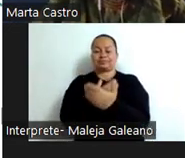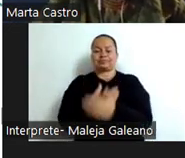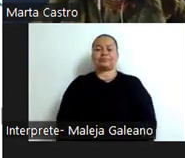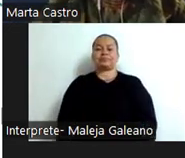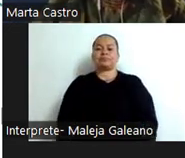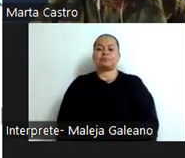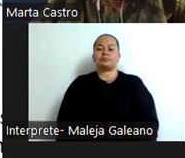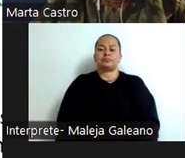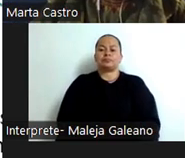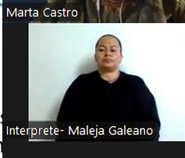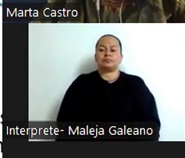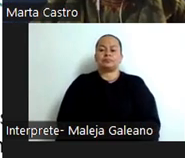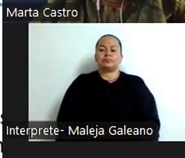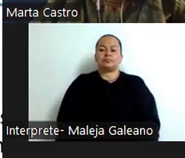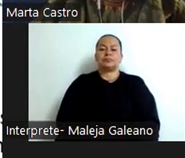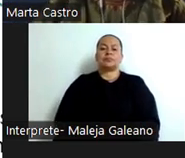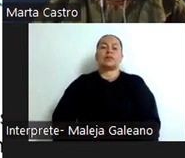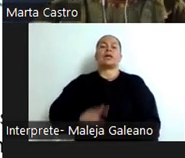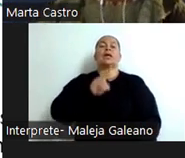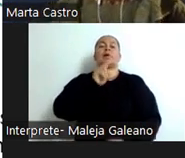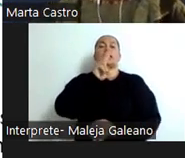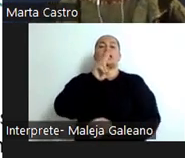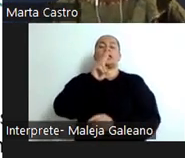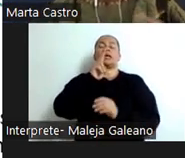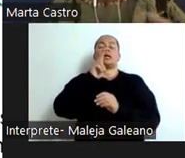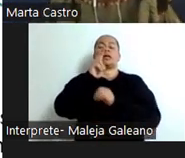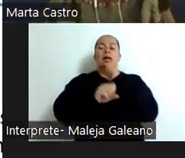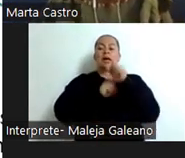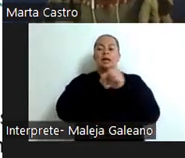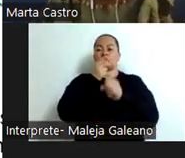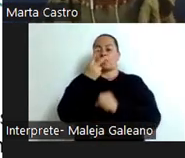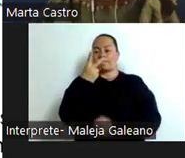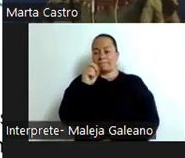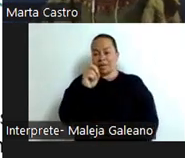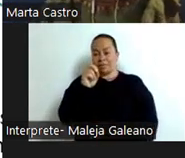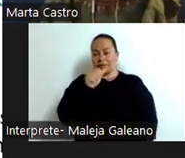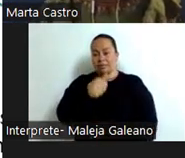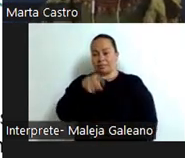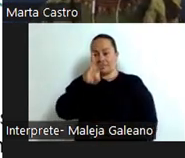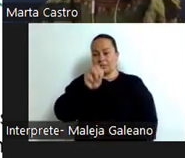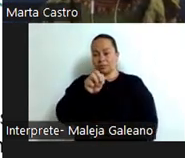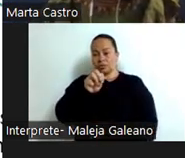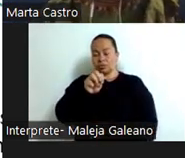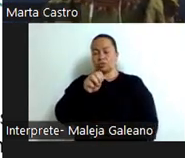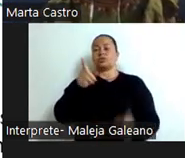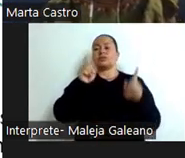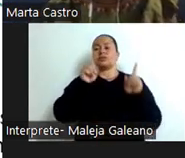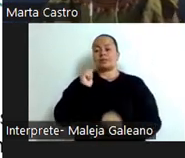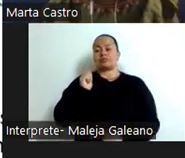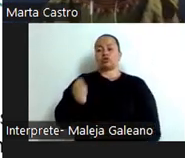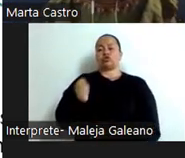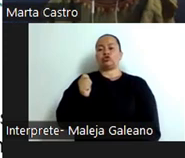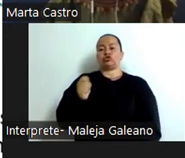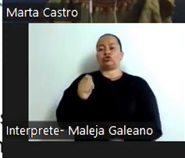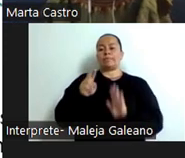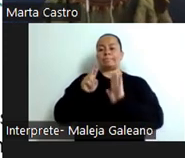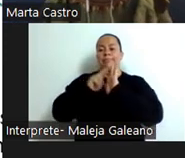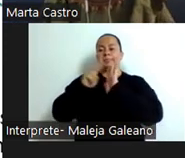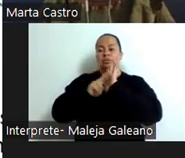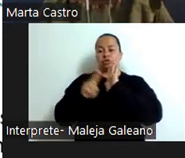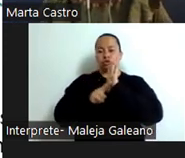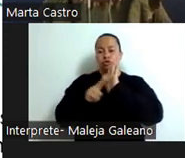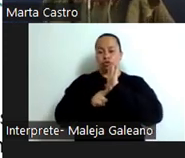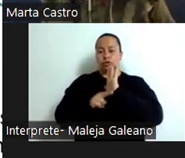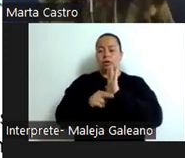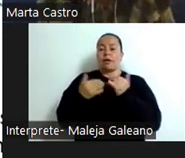diapositiva en el 2018 también la corte dio unas unas reglas que hasta este